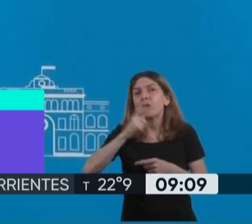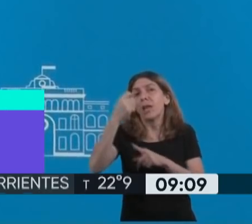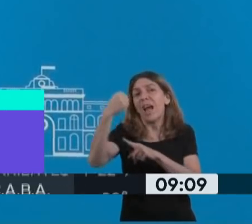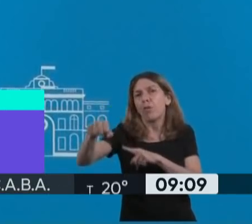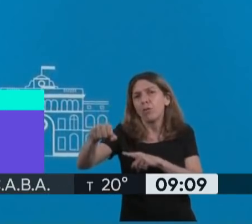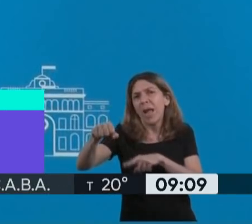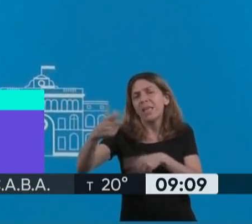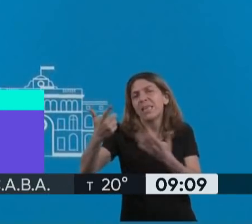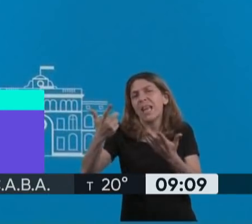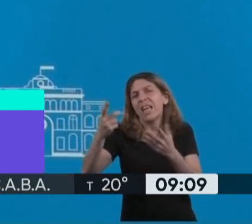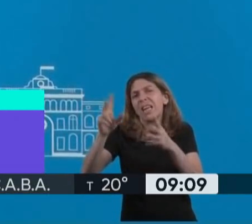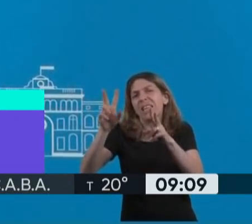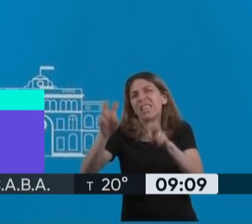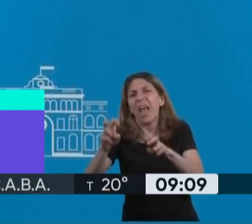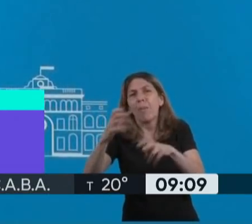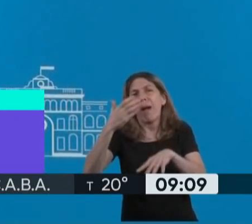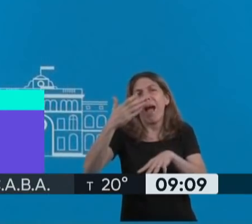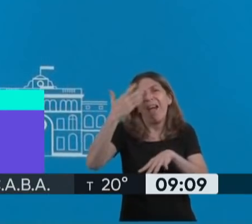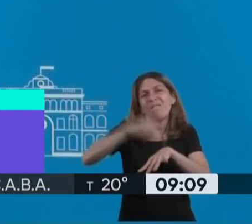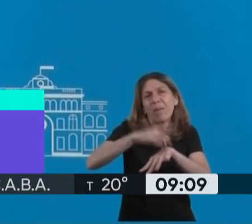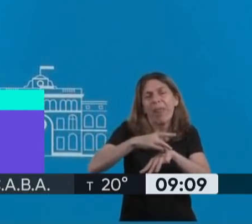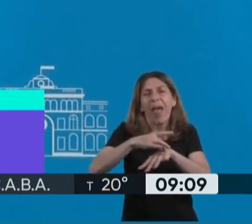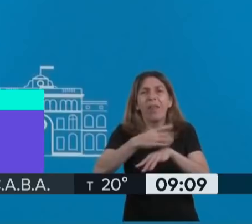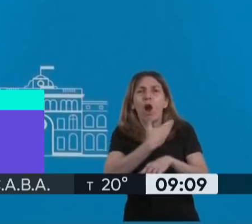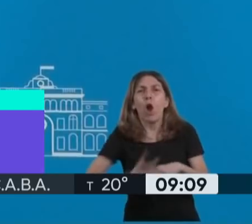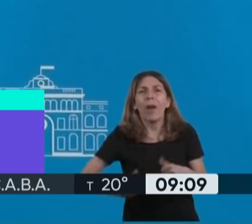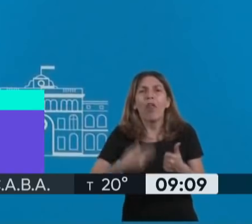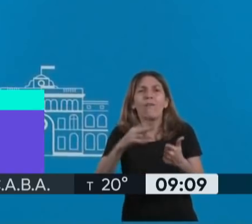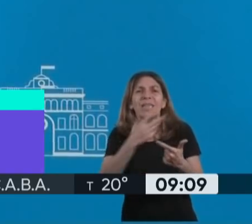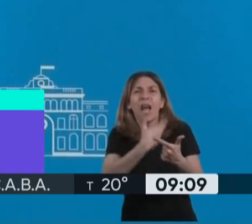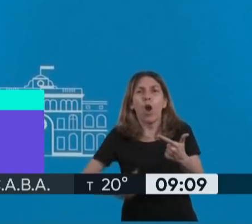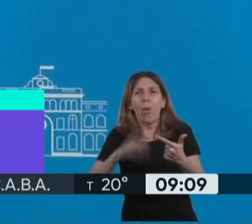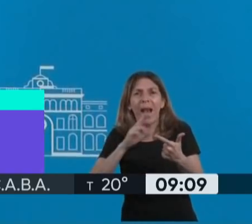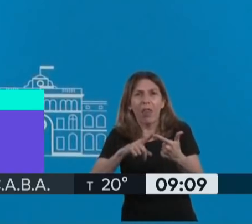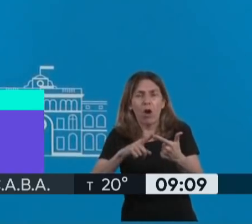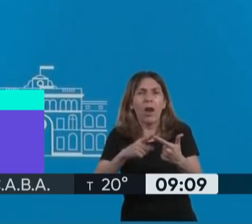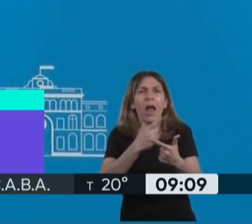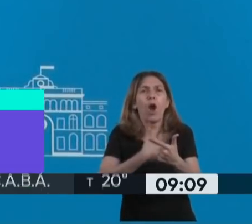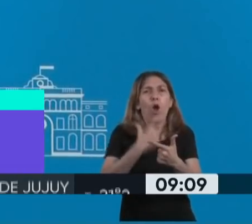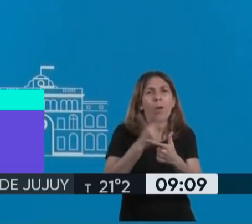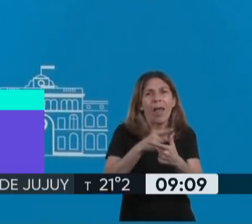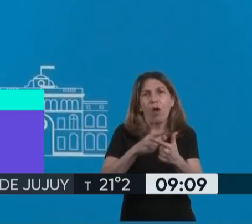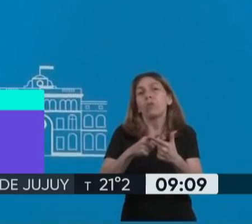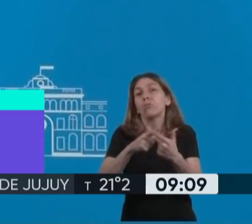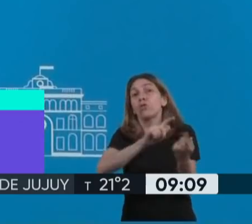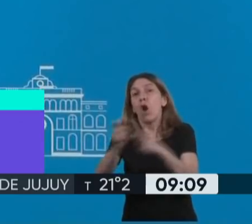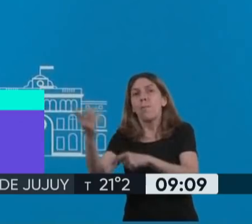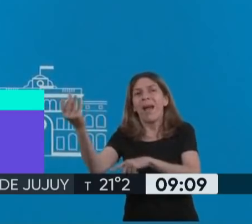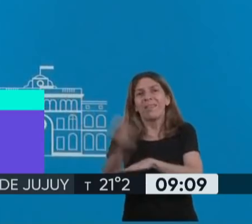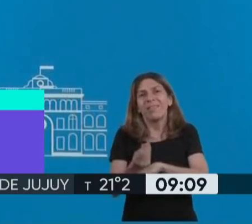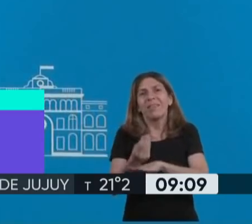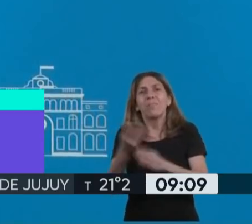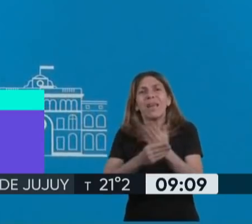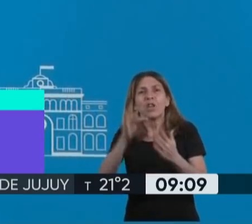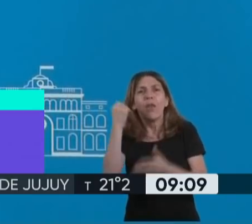razones, por ausencia y por enfermedad, el gobernador y la vicegobernadora, se hizo presente el ministro de Economía. Nos parece que fue